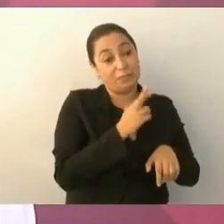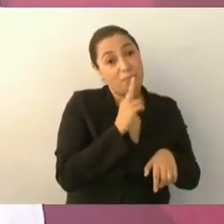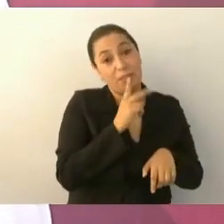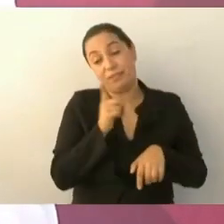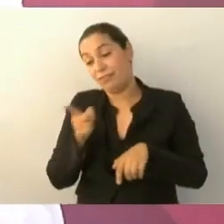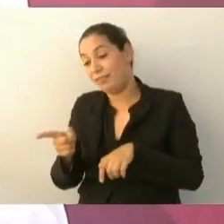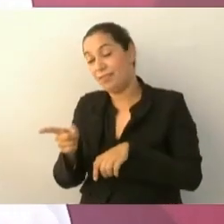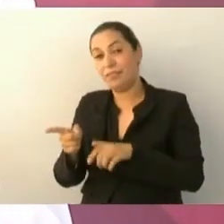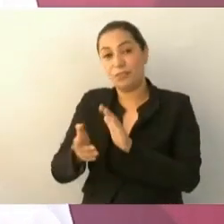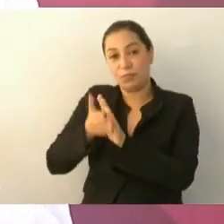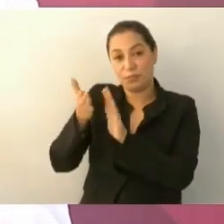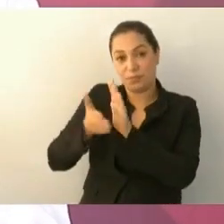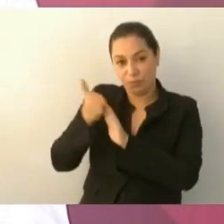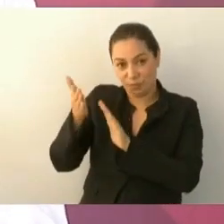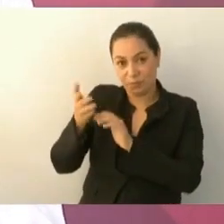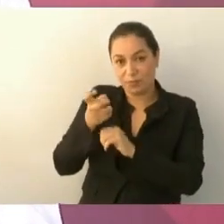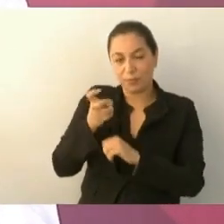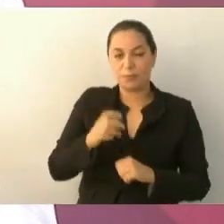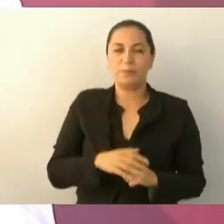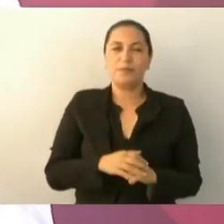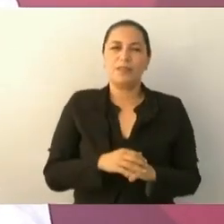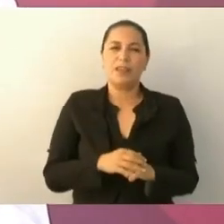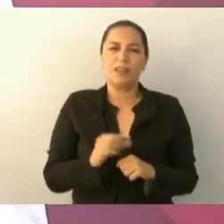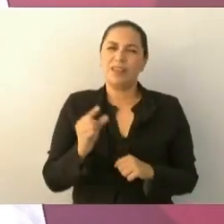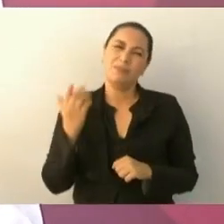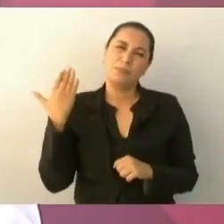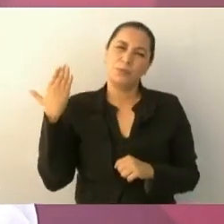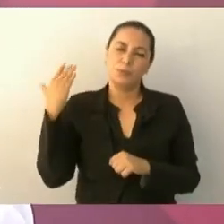Hace poco un ingeniero